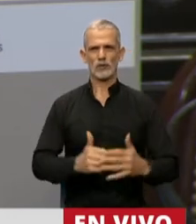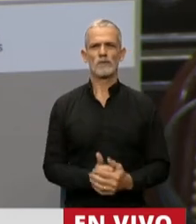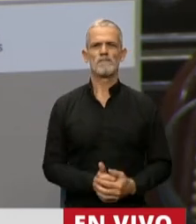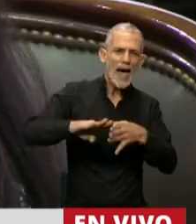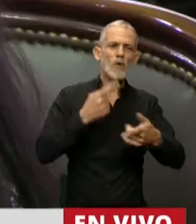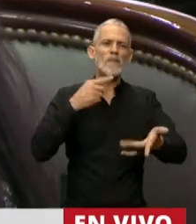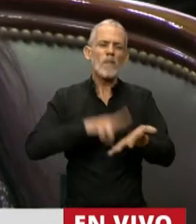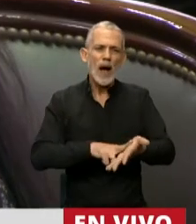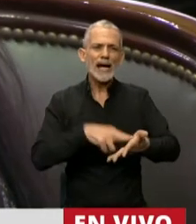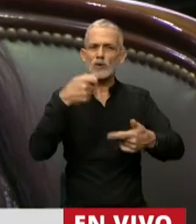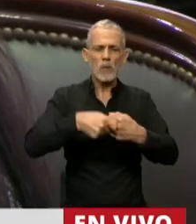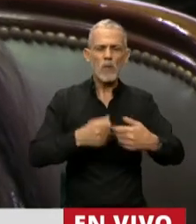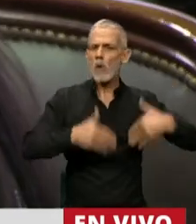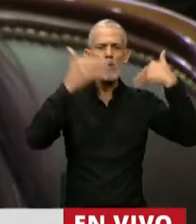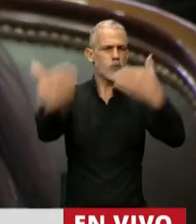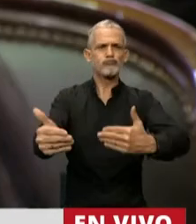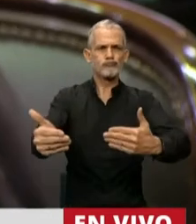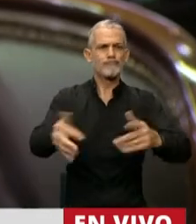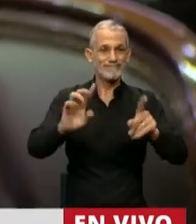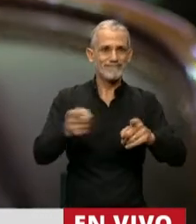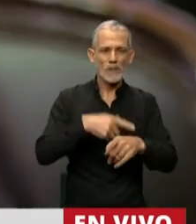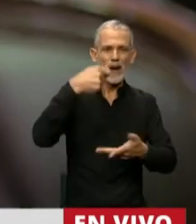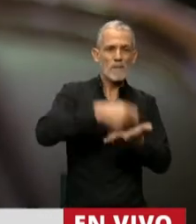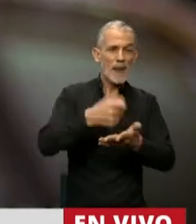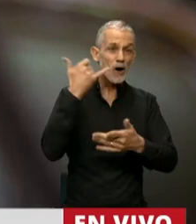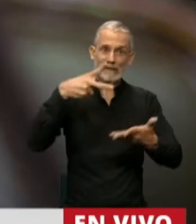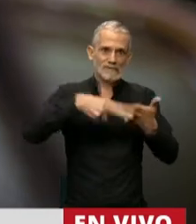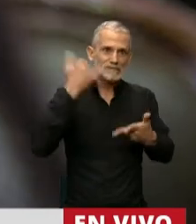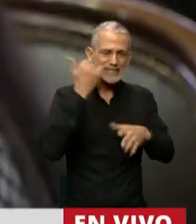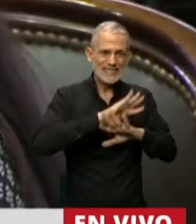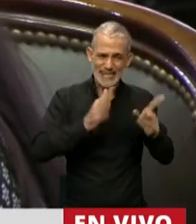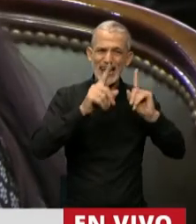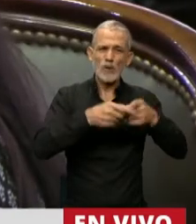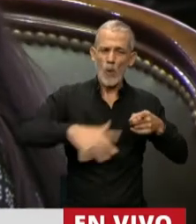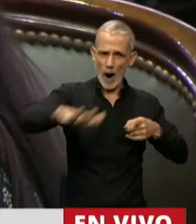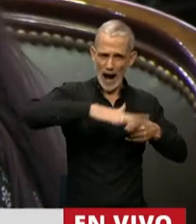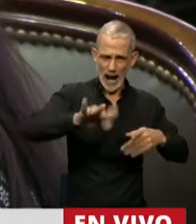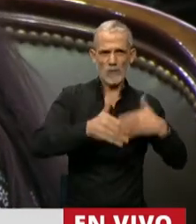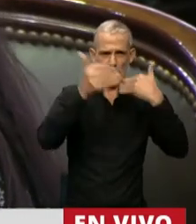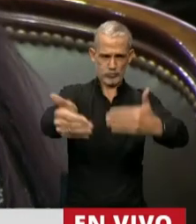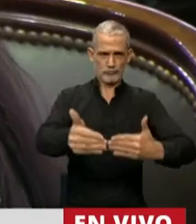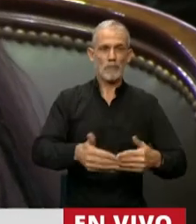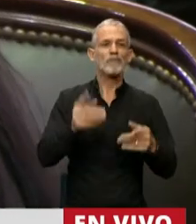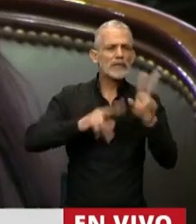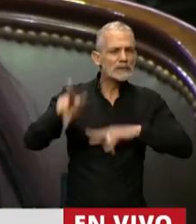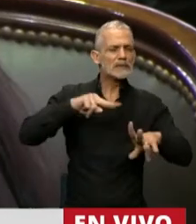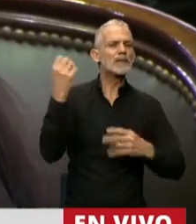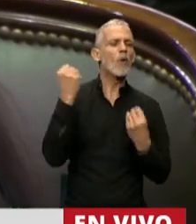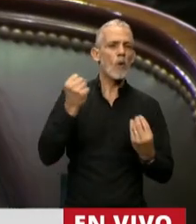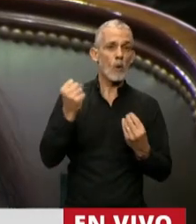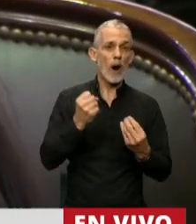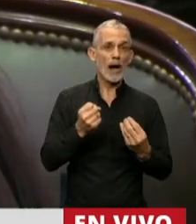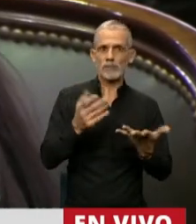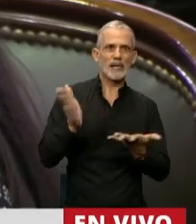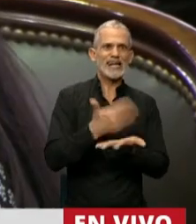qué pasó? Como instrumentar prórrogas en los pagos ya vencidos para todo el sector. Y buscamos que se bloqueen las